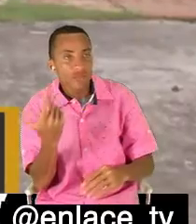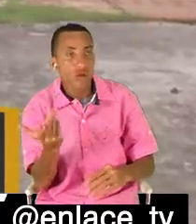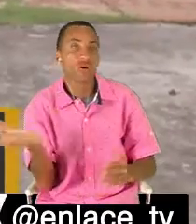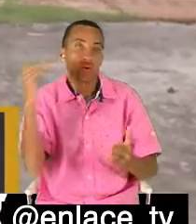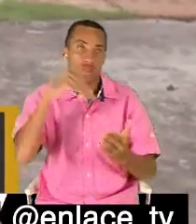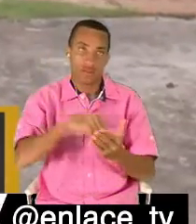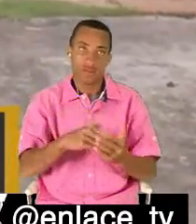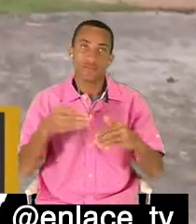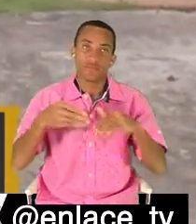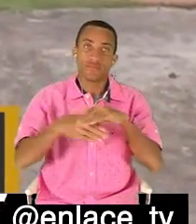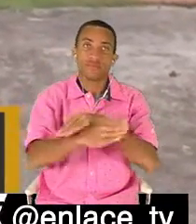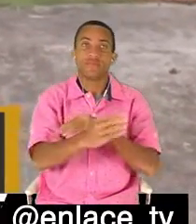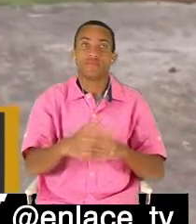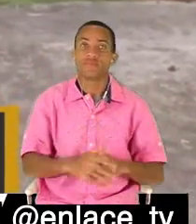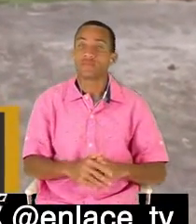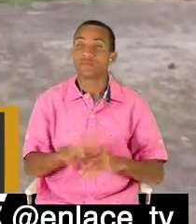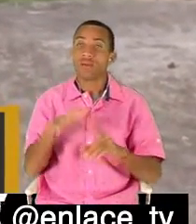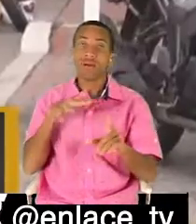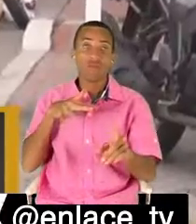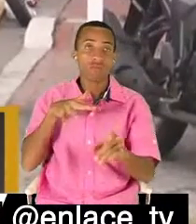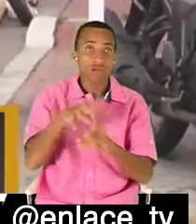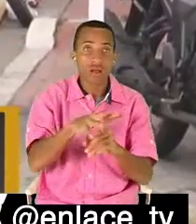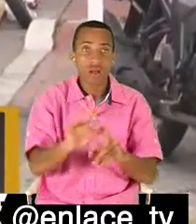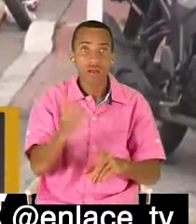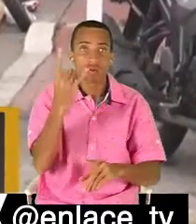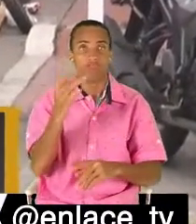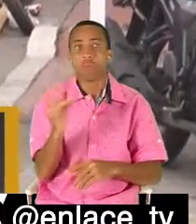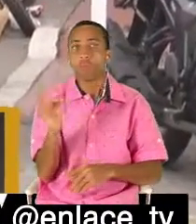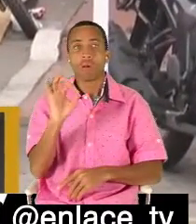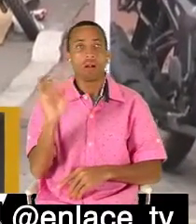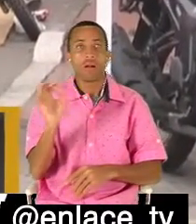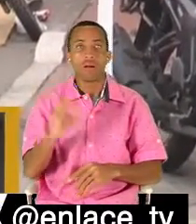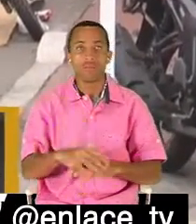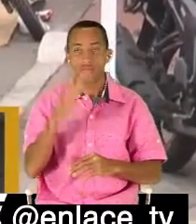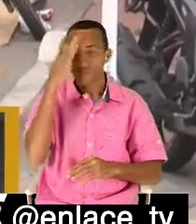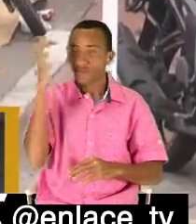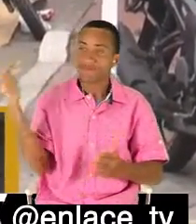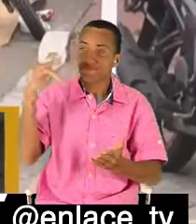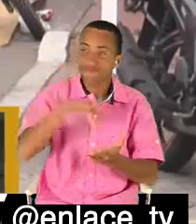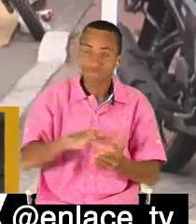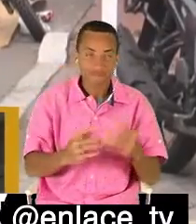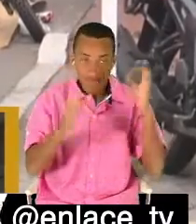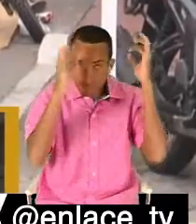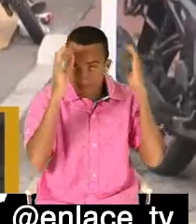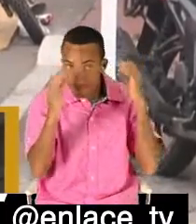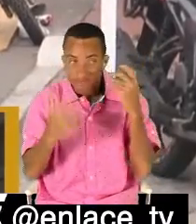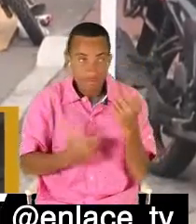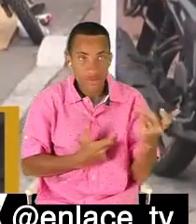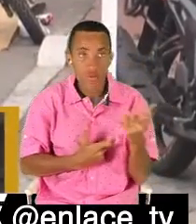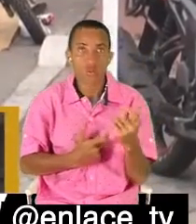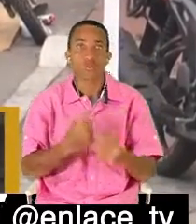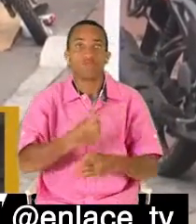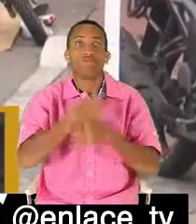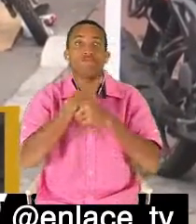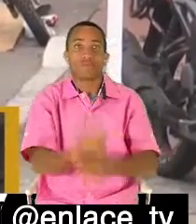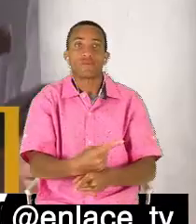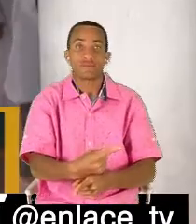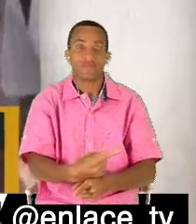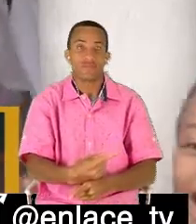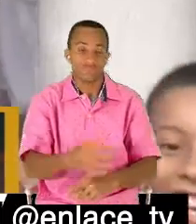a las instalaciones. No hubo afectación porque la llegada de los bomberos fue muy a tiempo y no